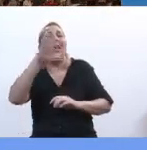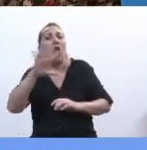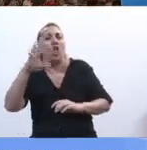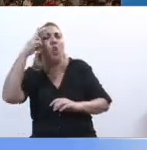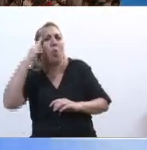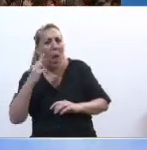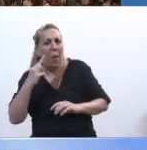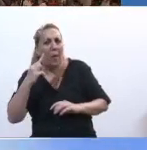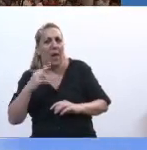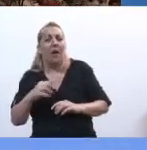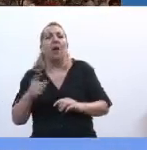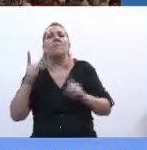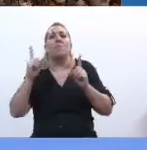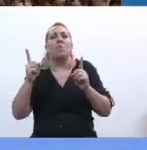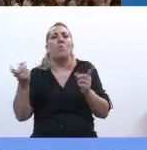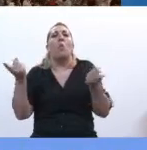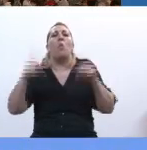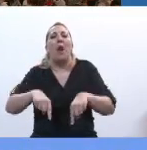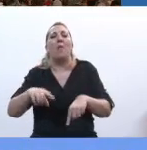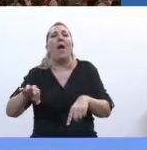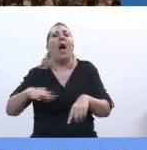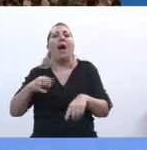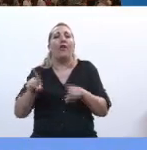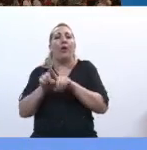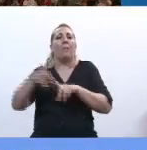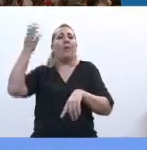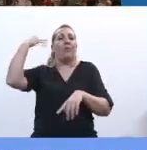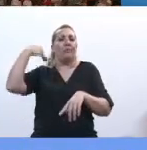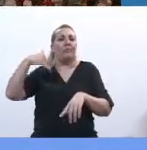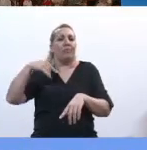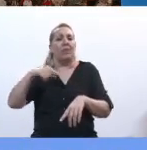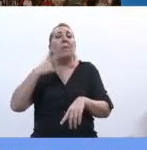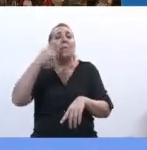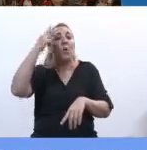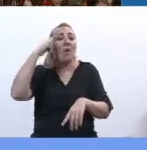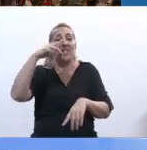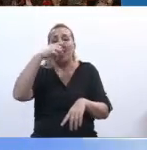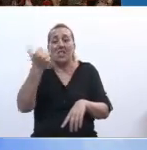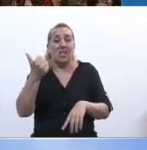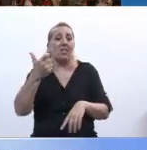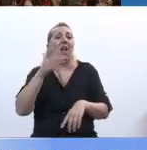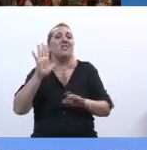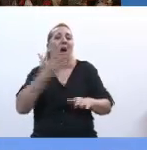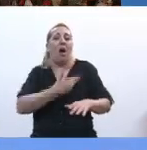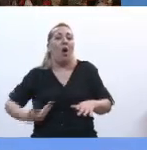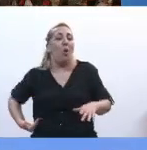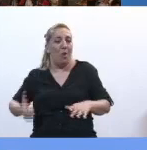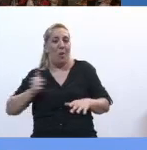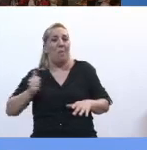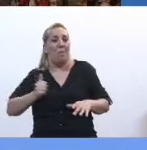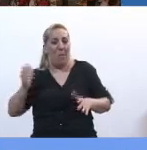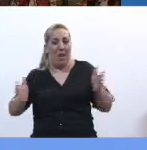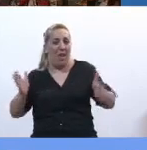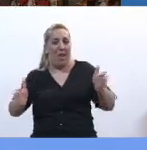volvemos al año 21 en 1976 con la dictadura militar con el decreto